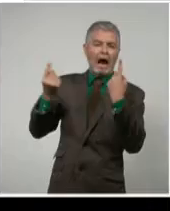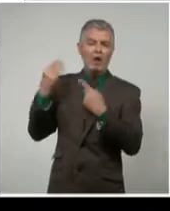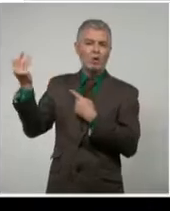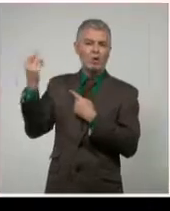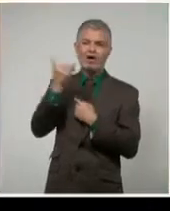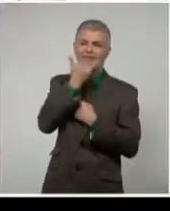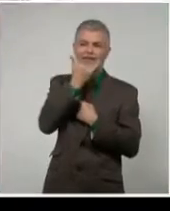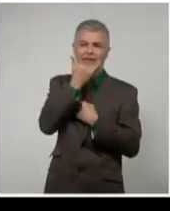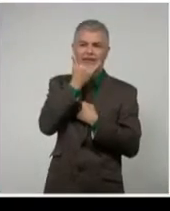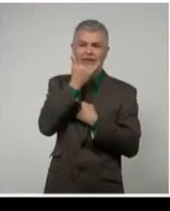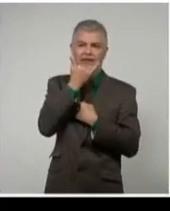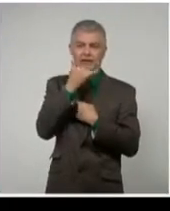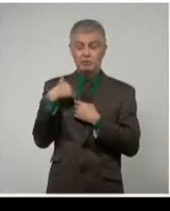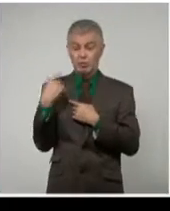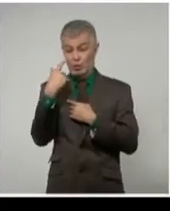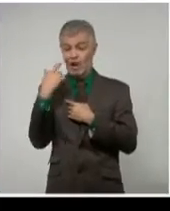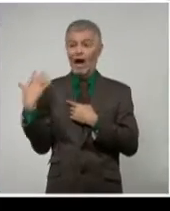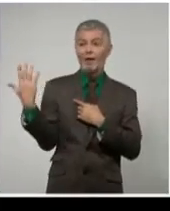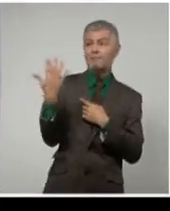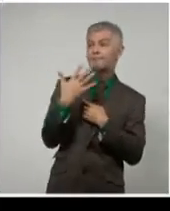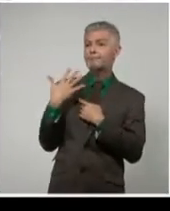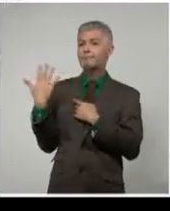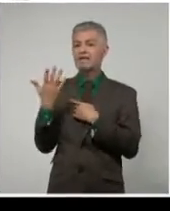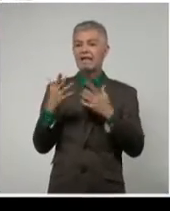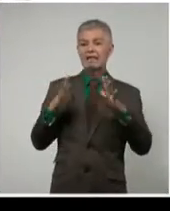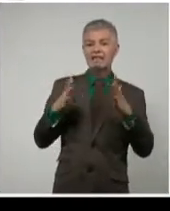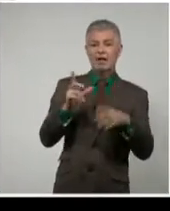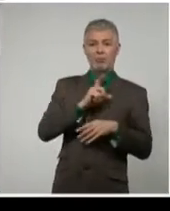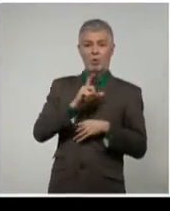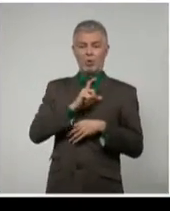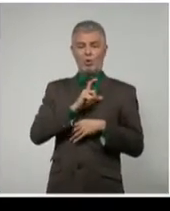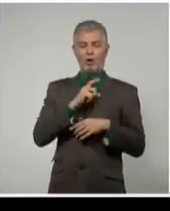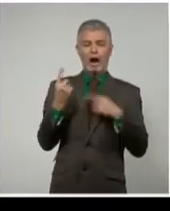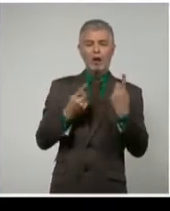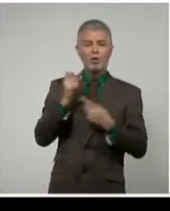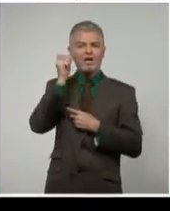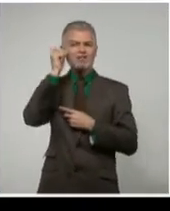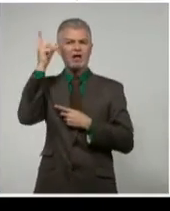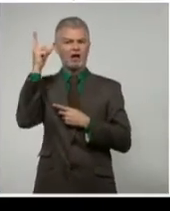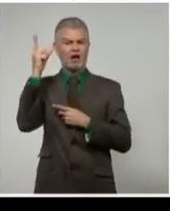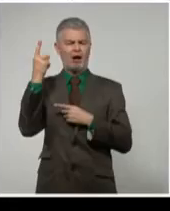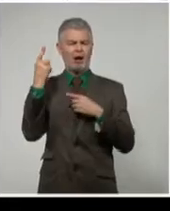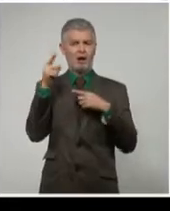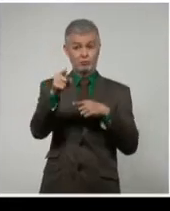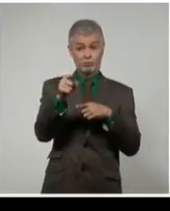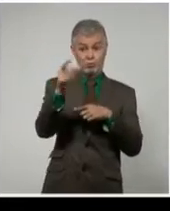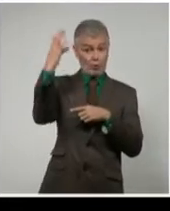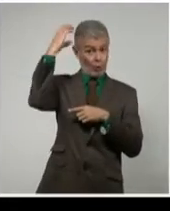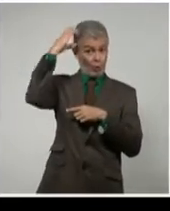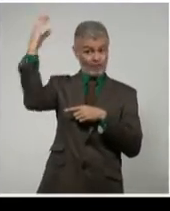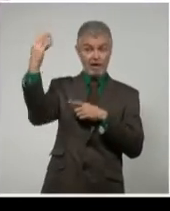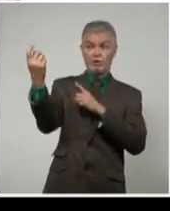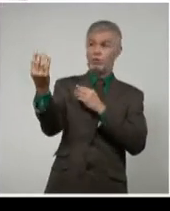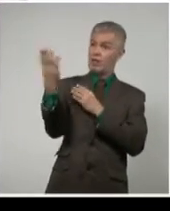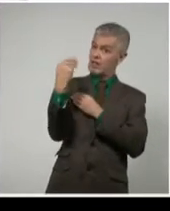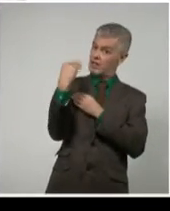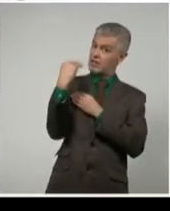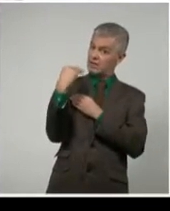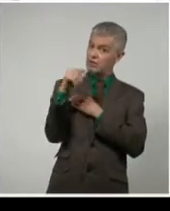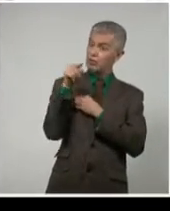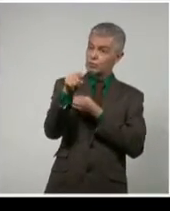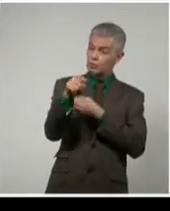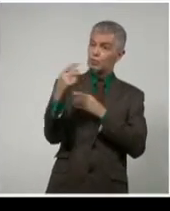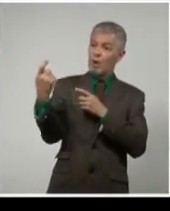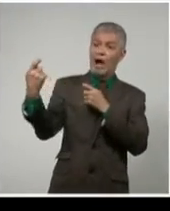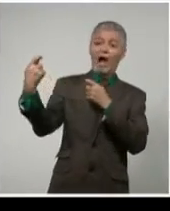ambiente de temor y si hay la idea de que tu propio gobierno te está diciendo que estabas